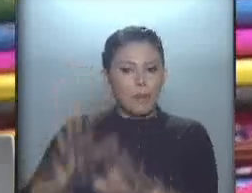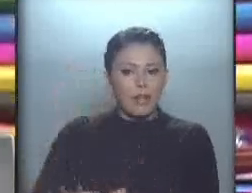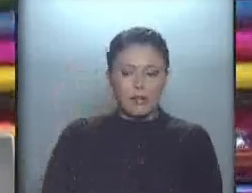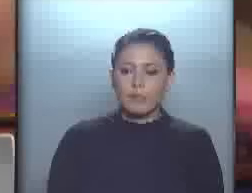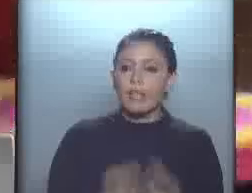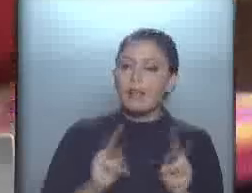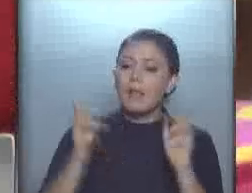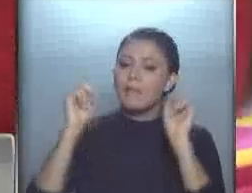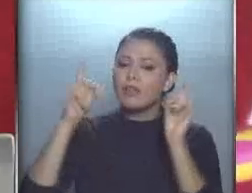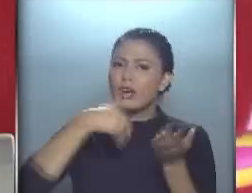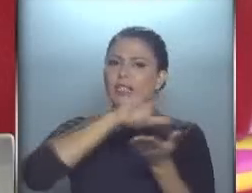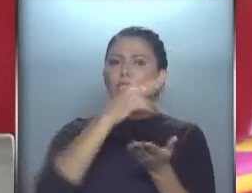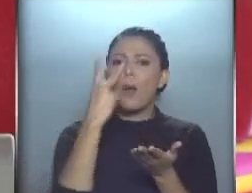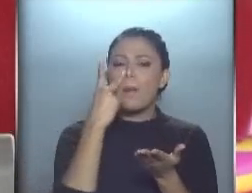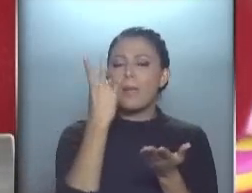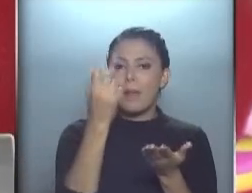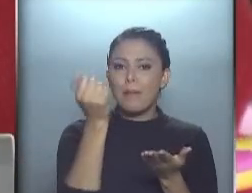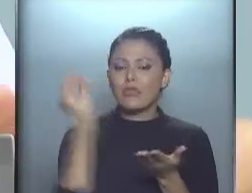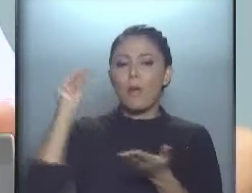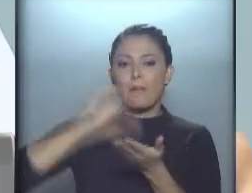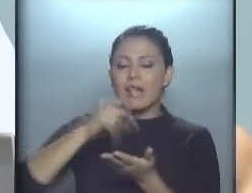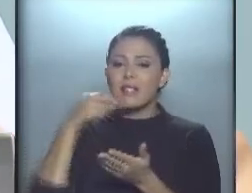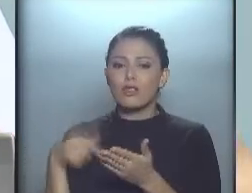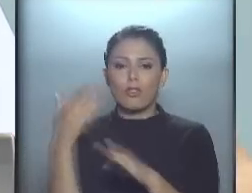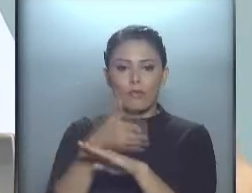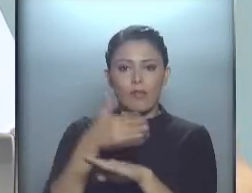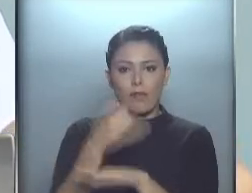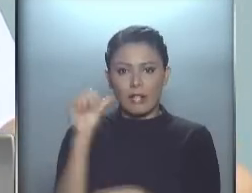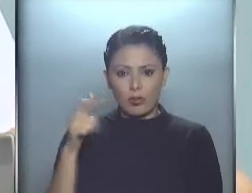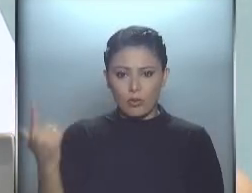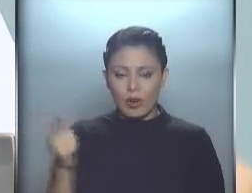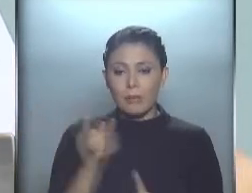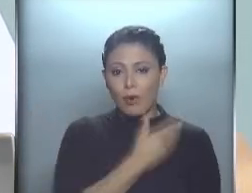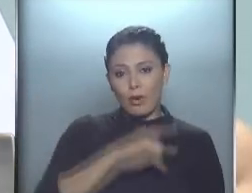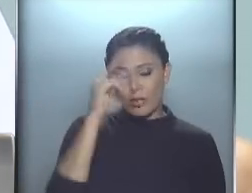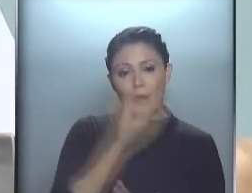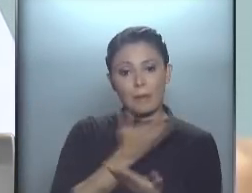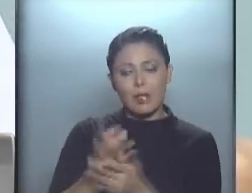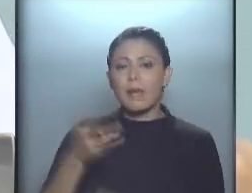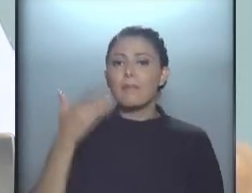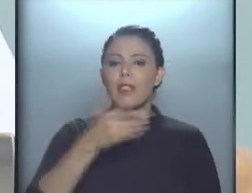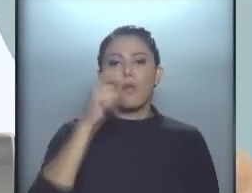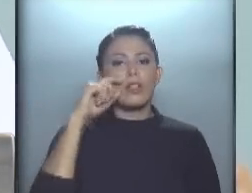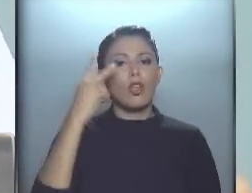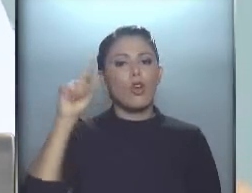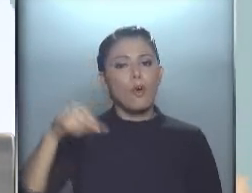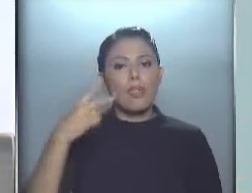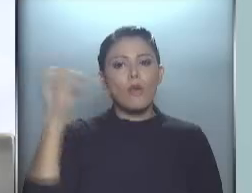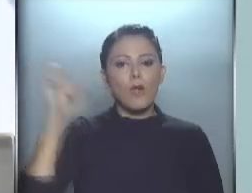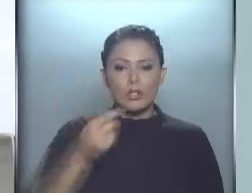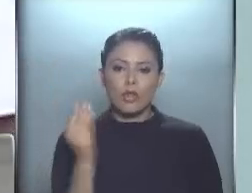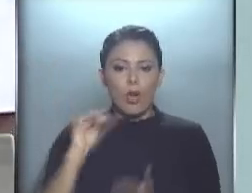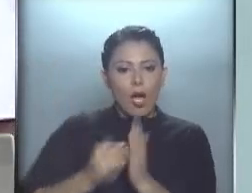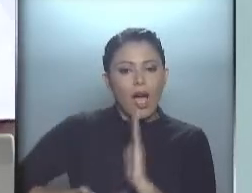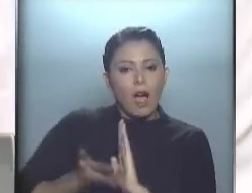maestros también rechazaron los 2000 pesos extra por presentismo ofrecido por el gobierno nacional y exigieron un 42,2 de aumento que